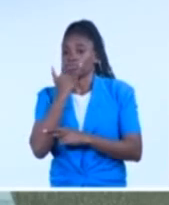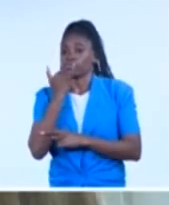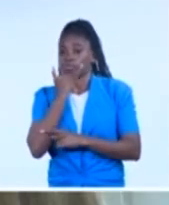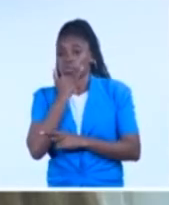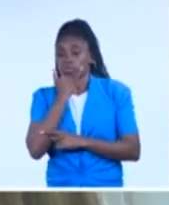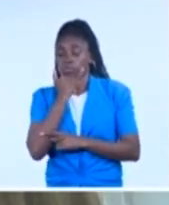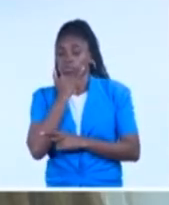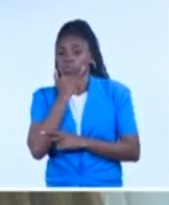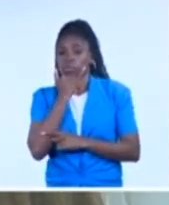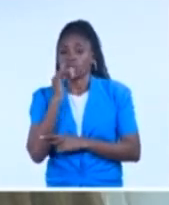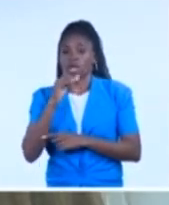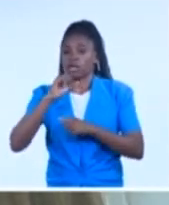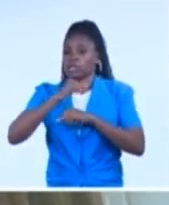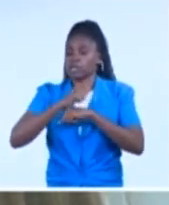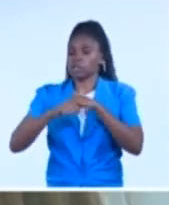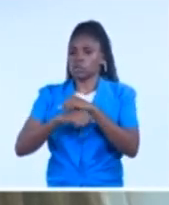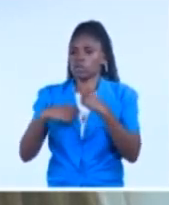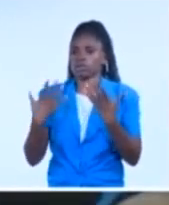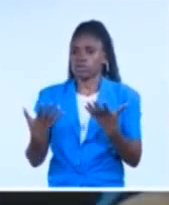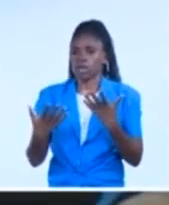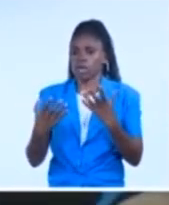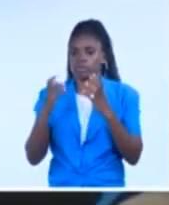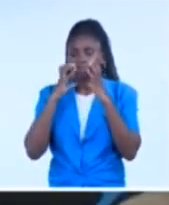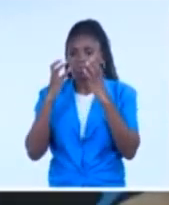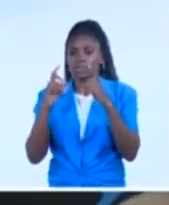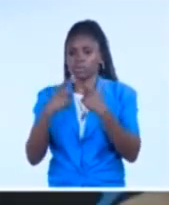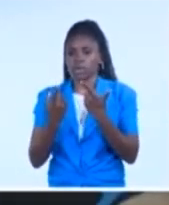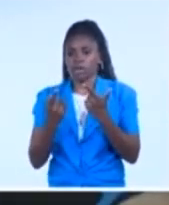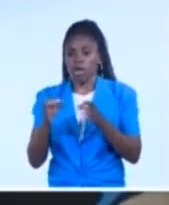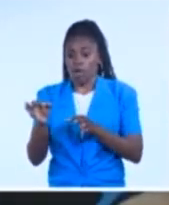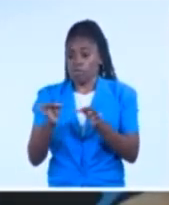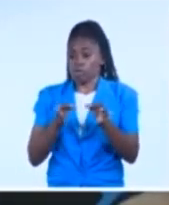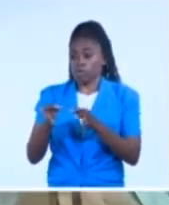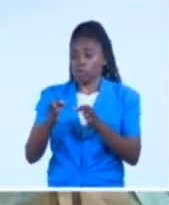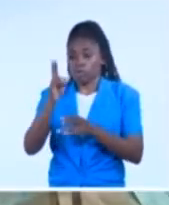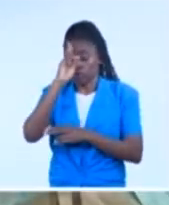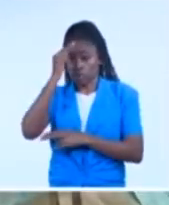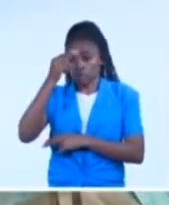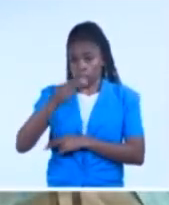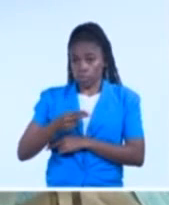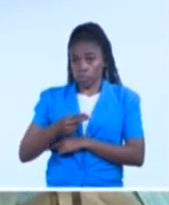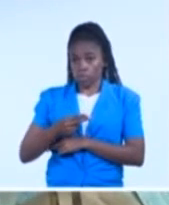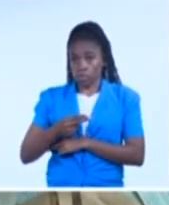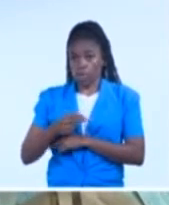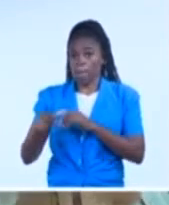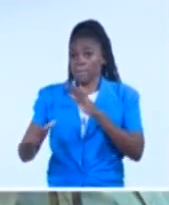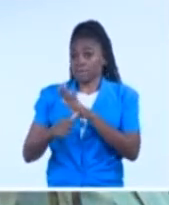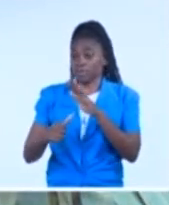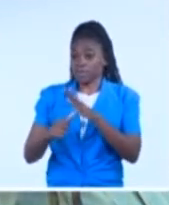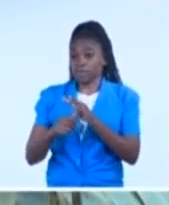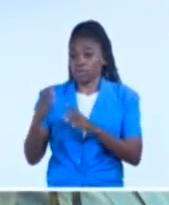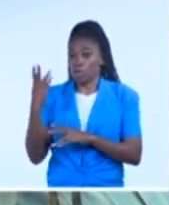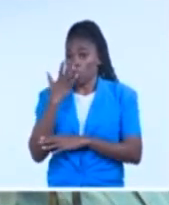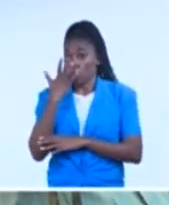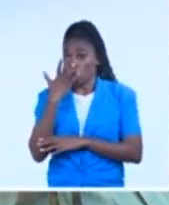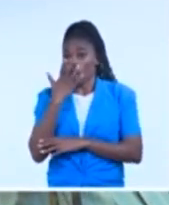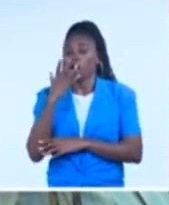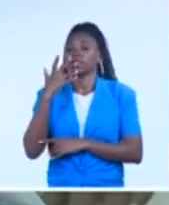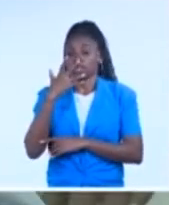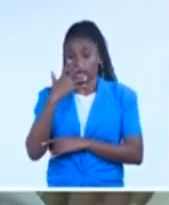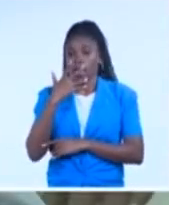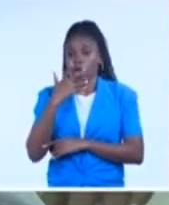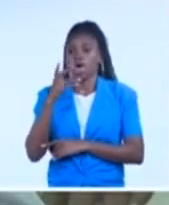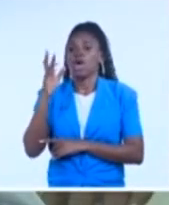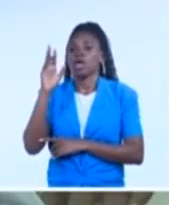primaria, estructura esencial para el funcionamiento del sistema de salud pública. El viceministro de Asistencia Médica, doctor